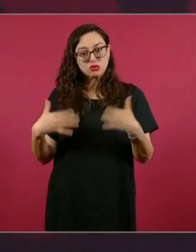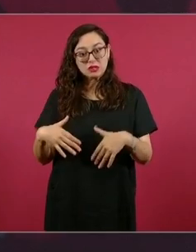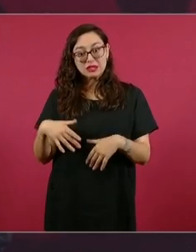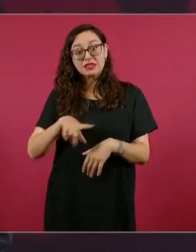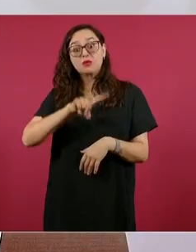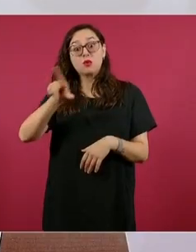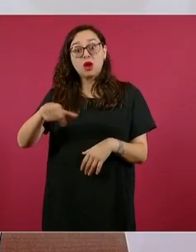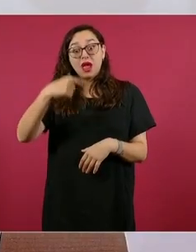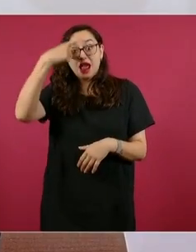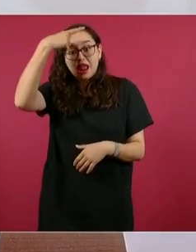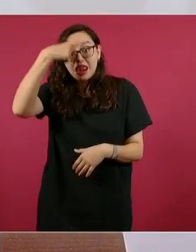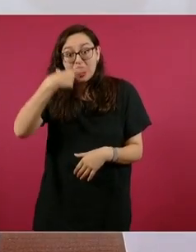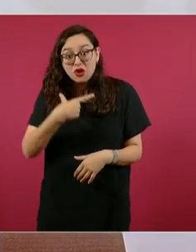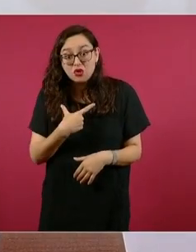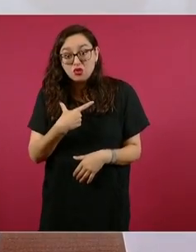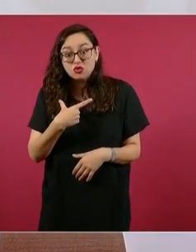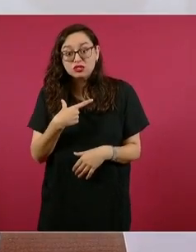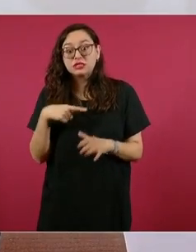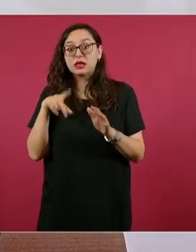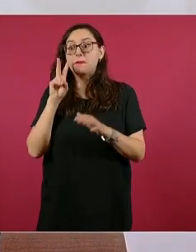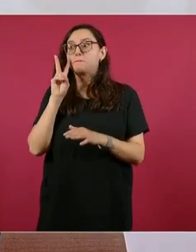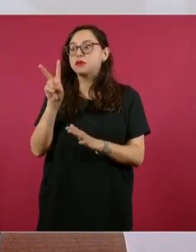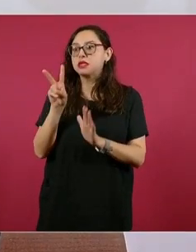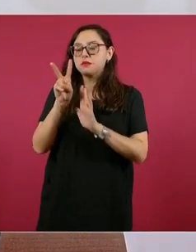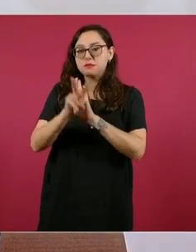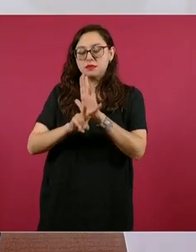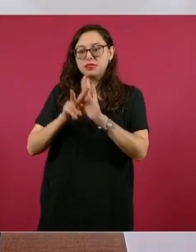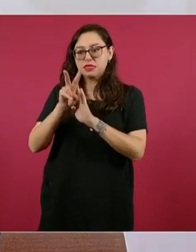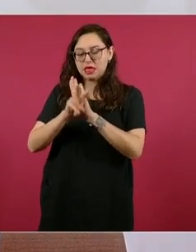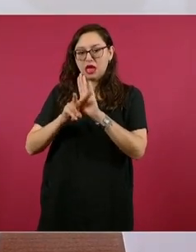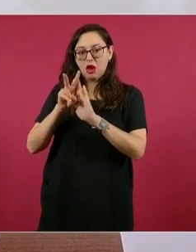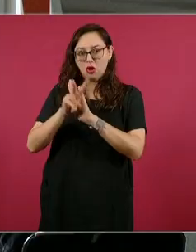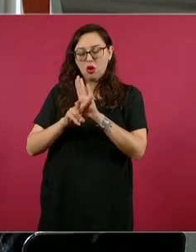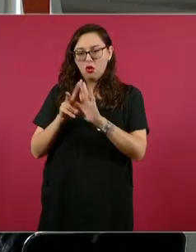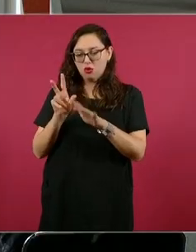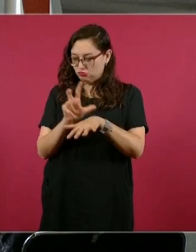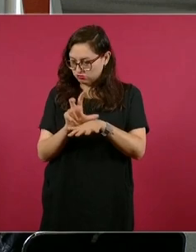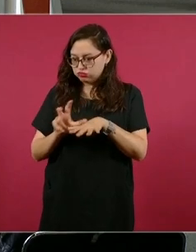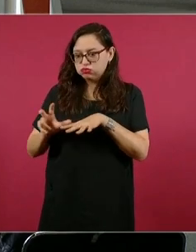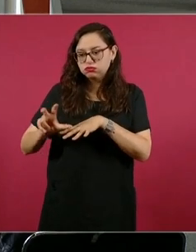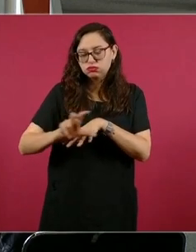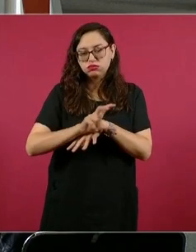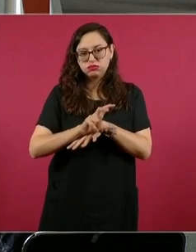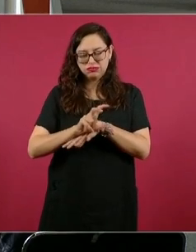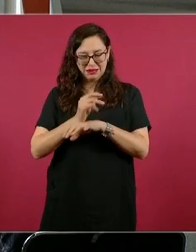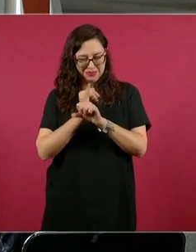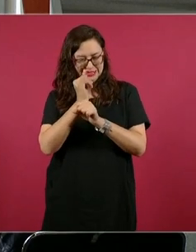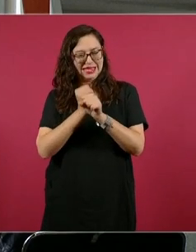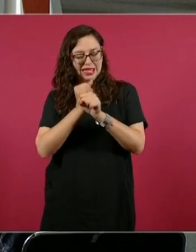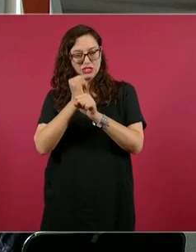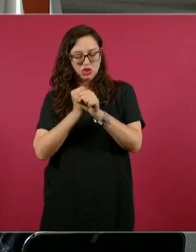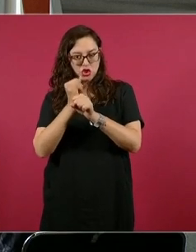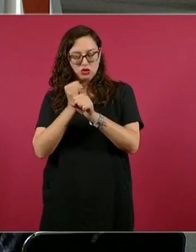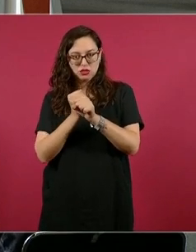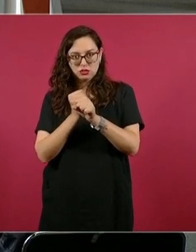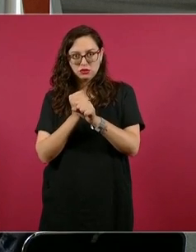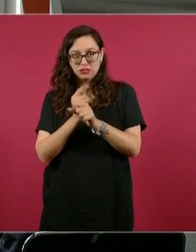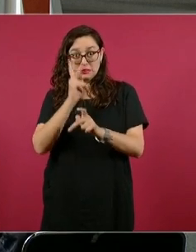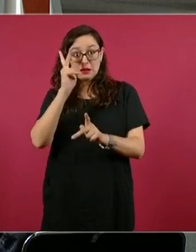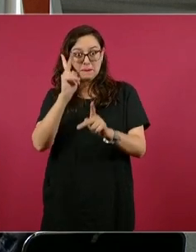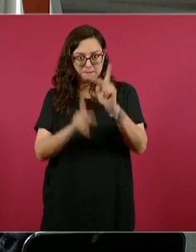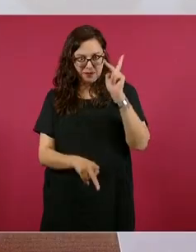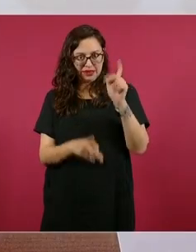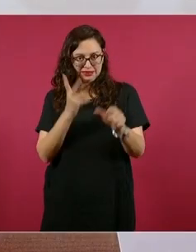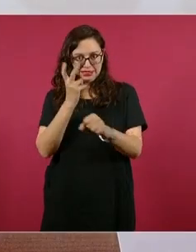Del documental de Pigmenio sobre el Tren Maya. Y lo que más me gustó